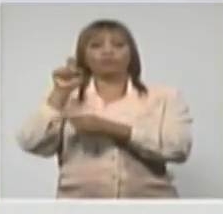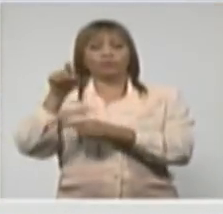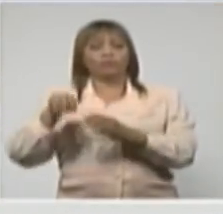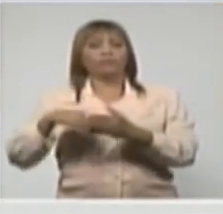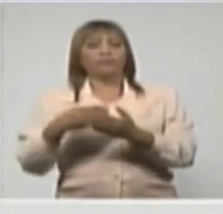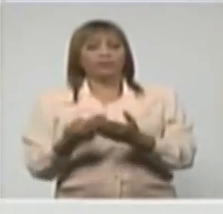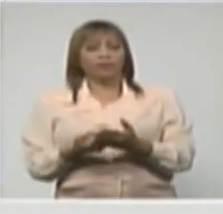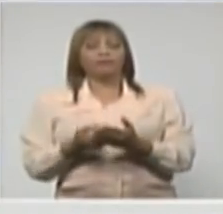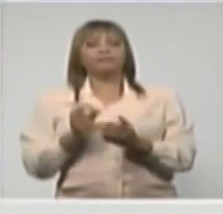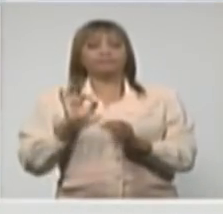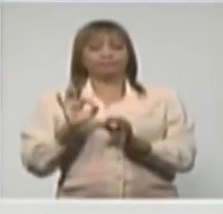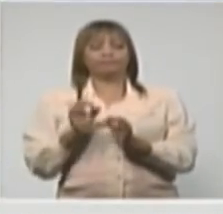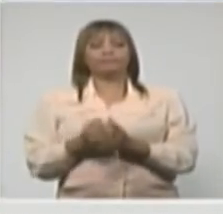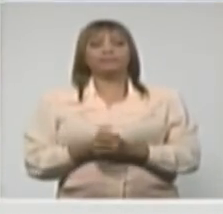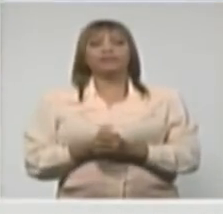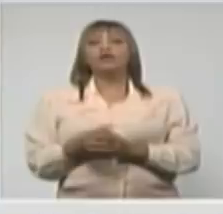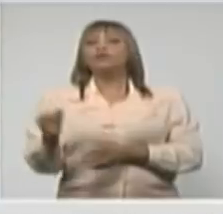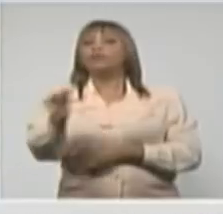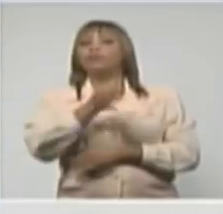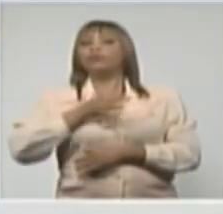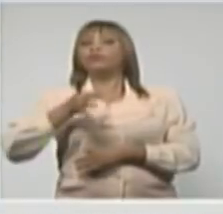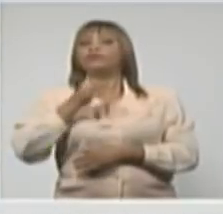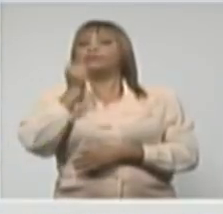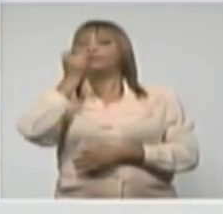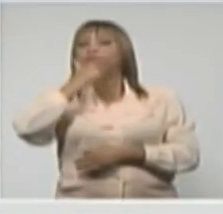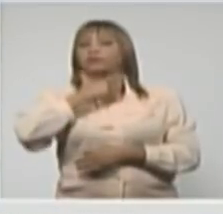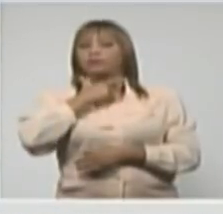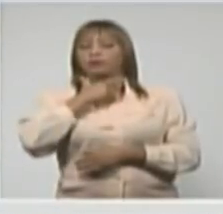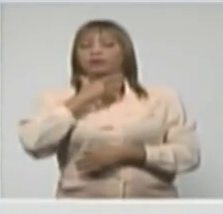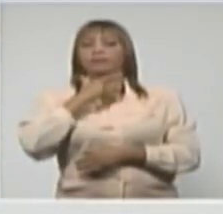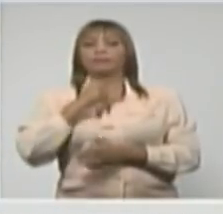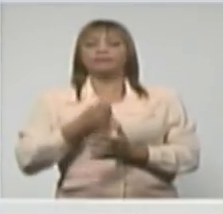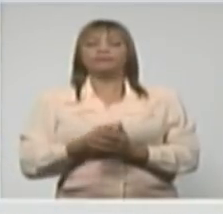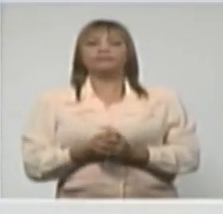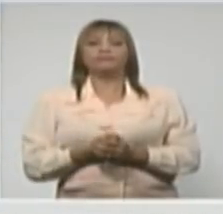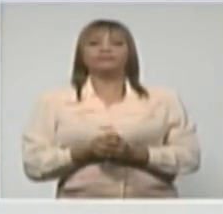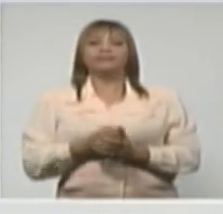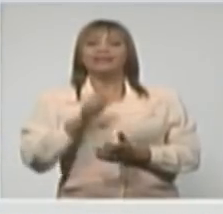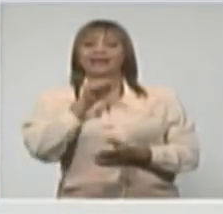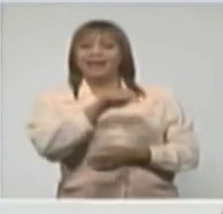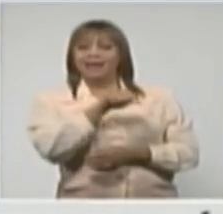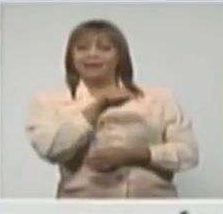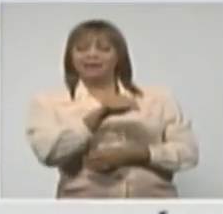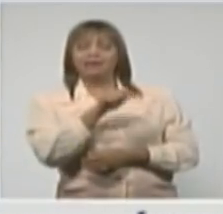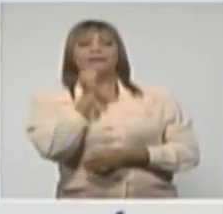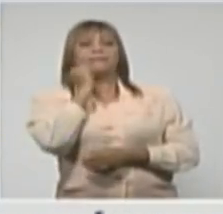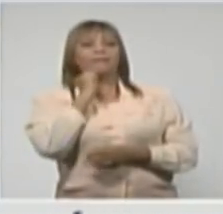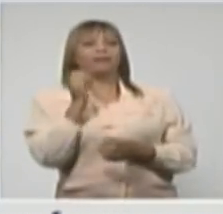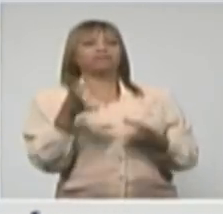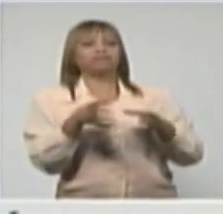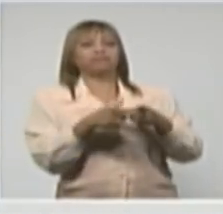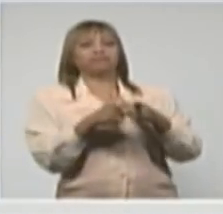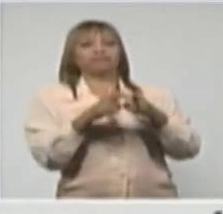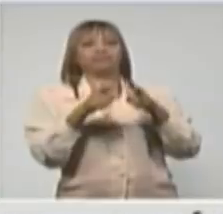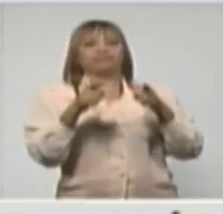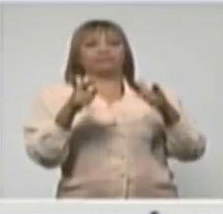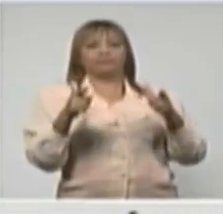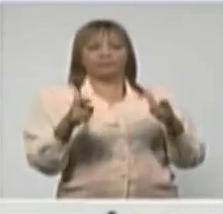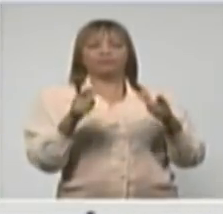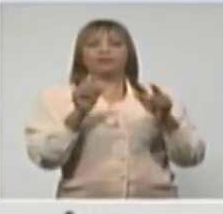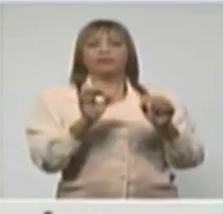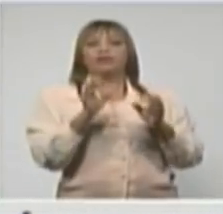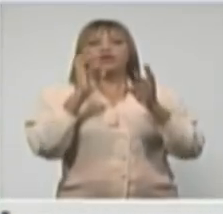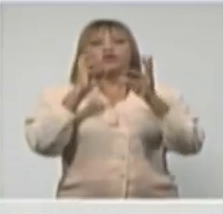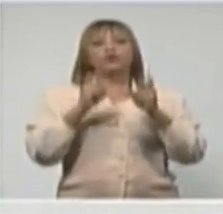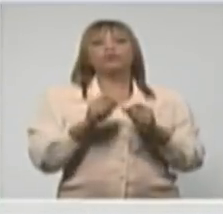pues es en el municipio de Ciego de Ávila donde se concentra el mayor número de